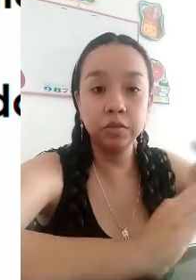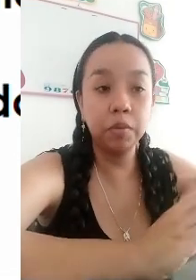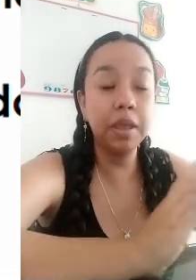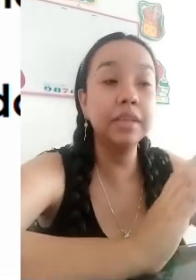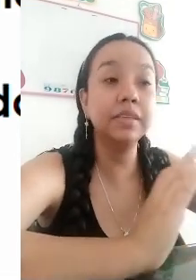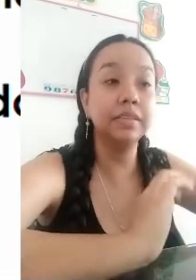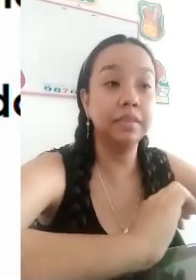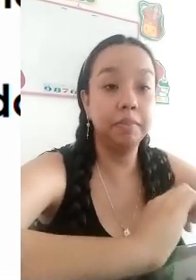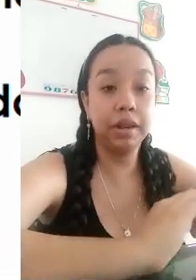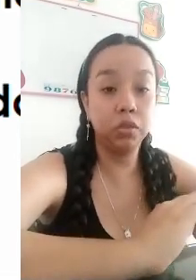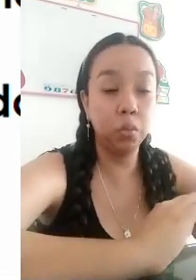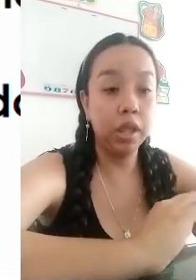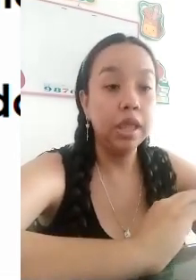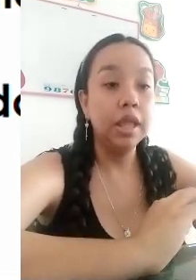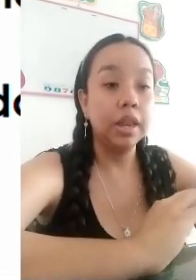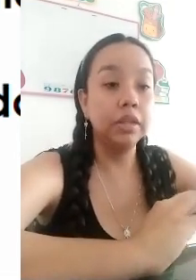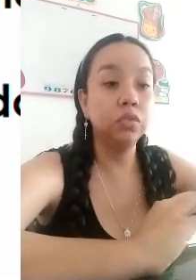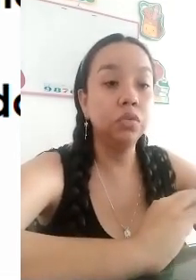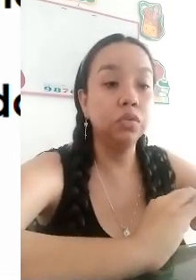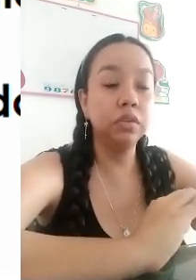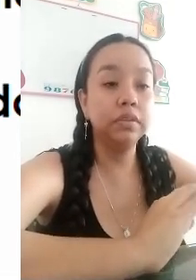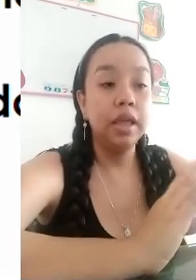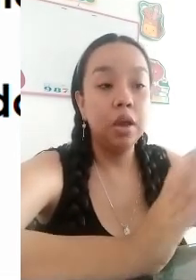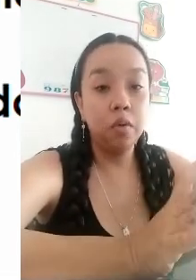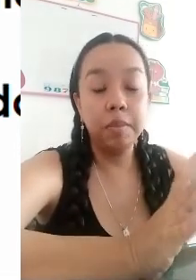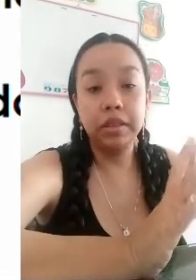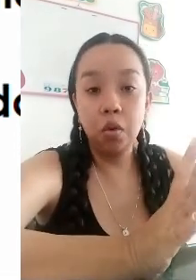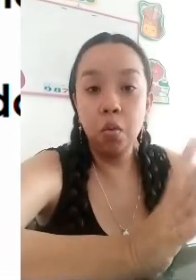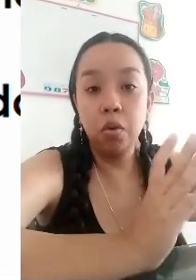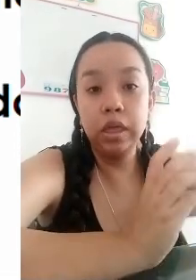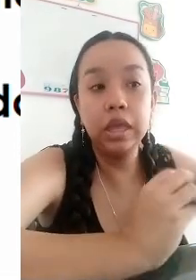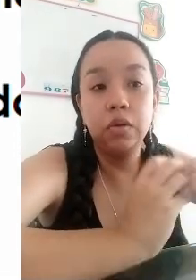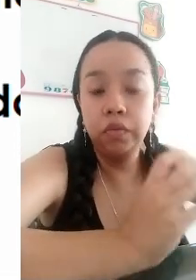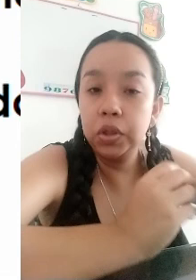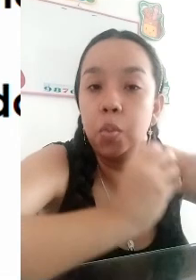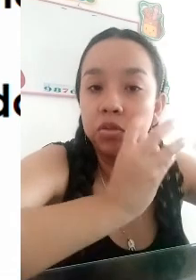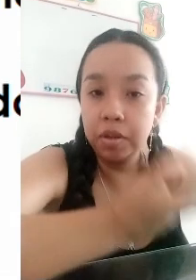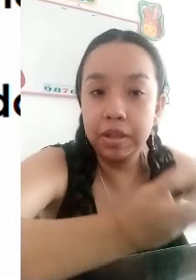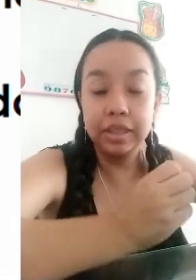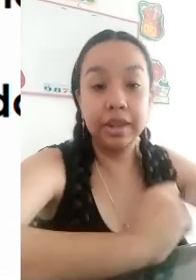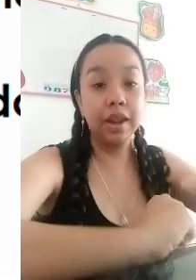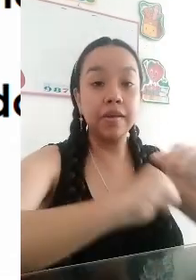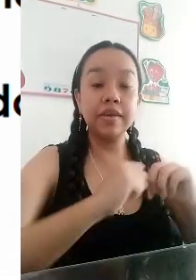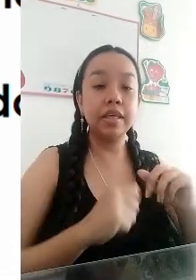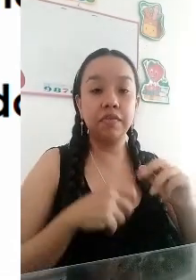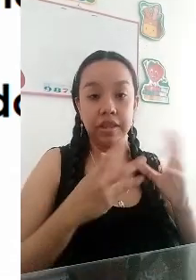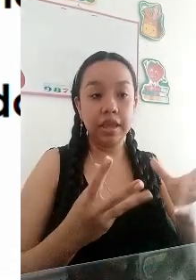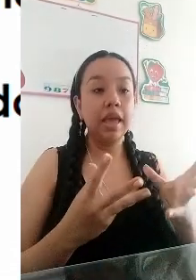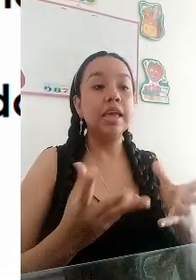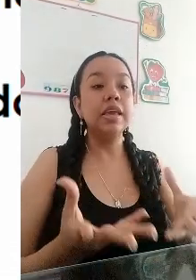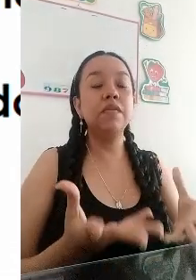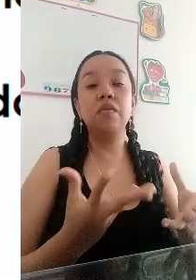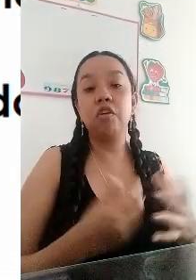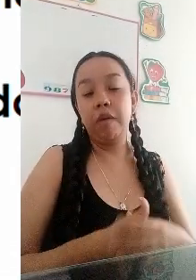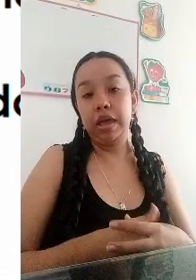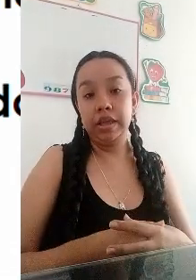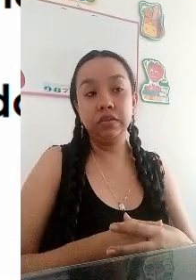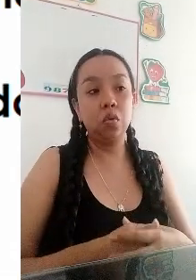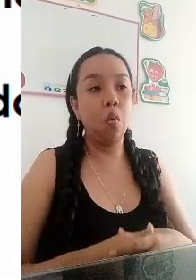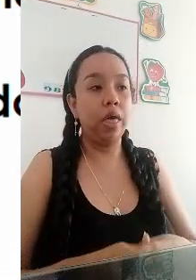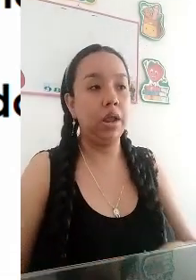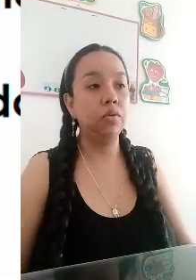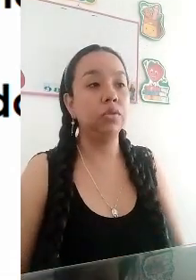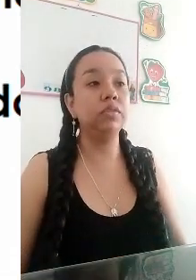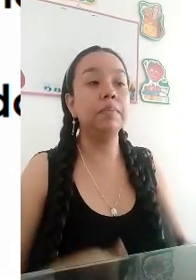otra de las propiedades que es temperatura. Listo, entonces obviamente el cubo de hielo es frío, pues para mantener la bebida fría y forma